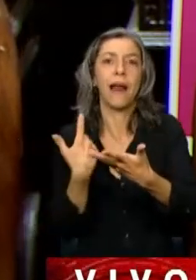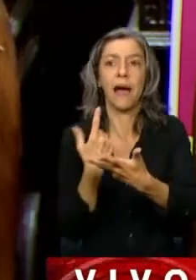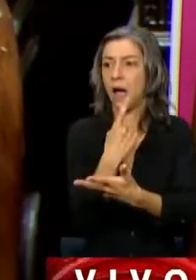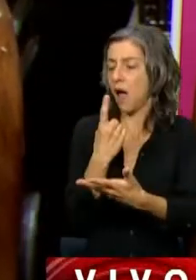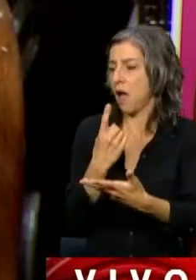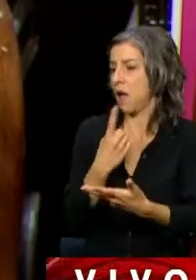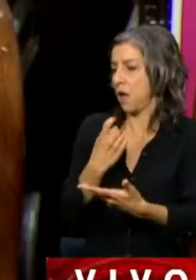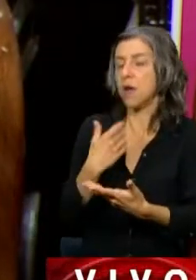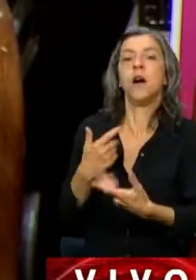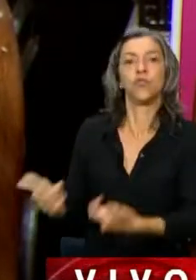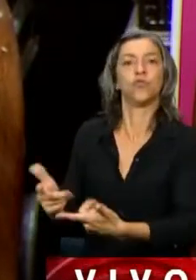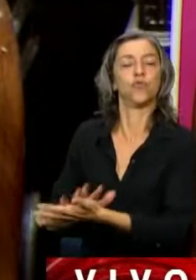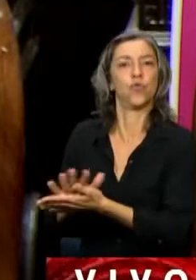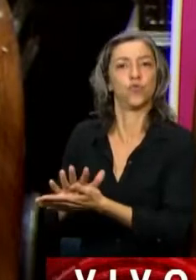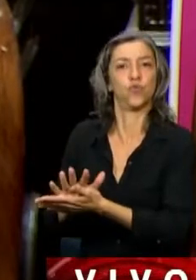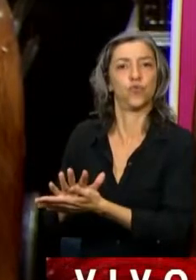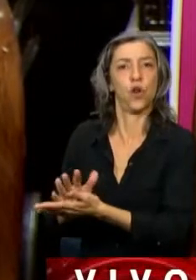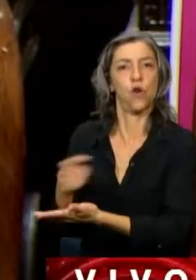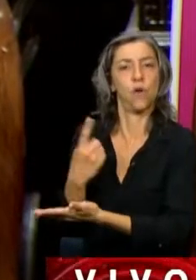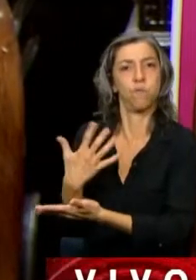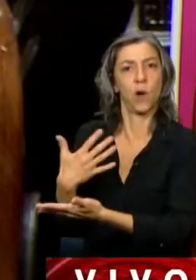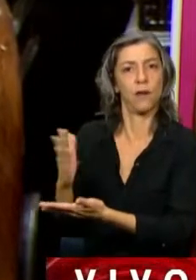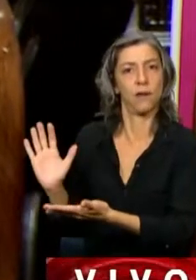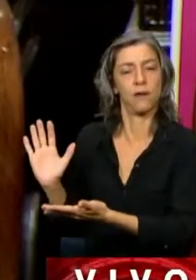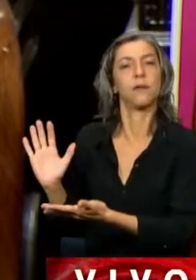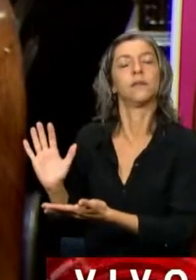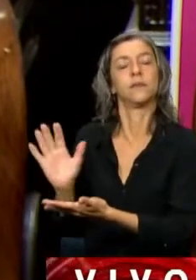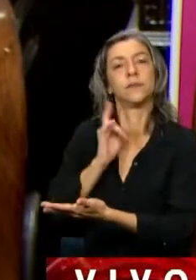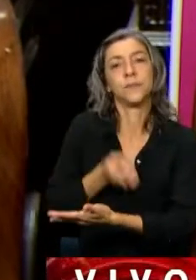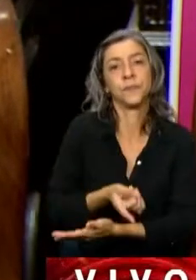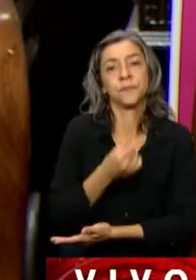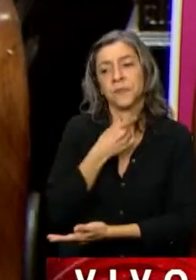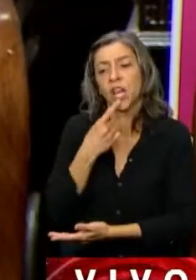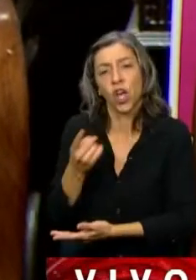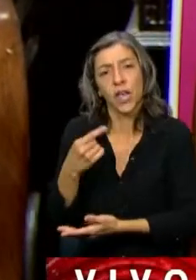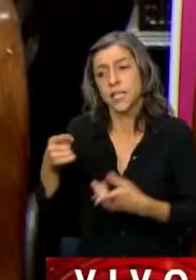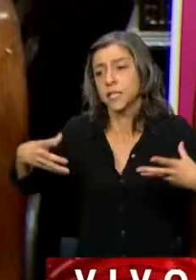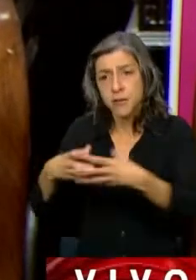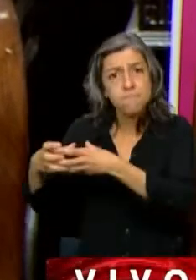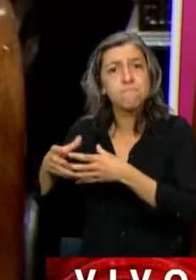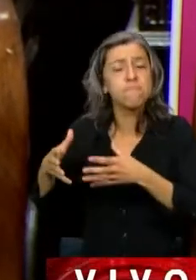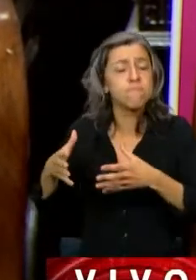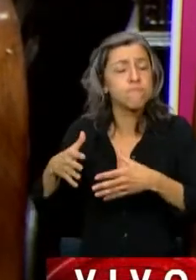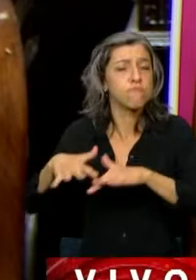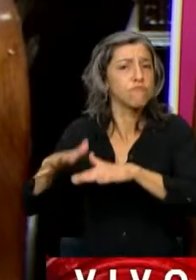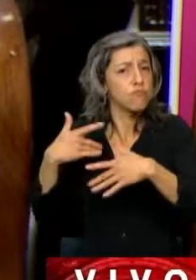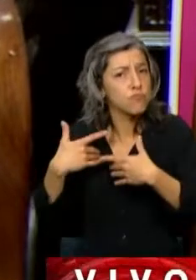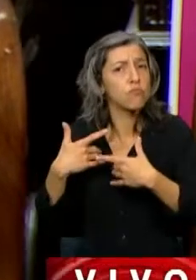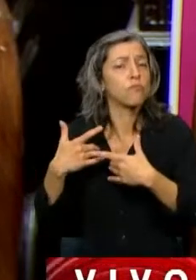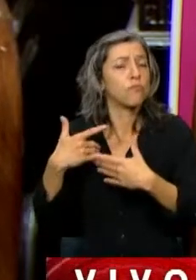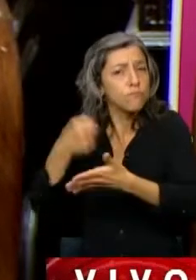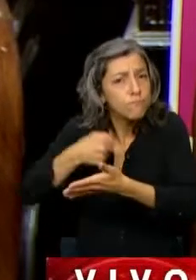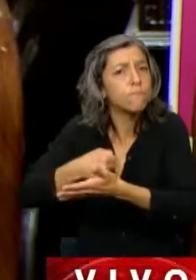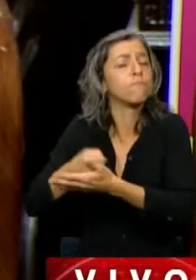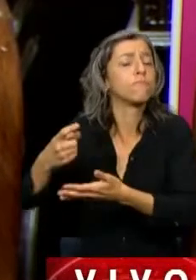una solución. Y quiero reivindicar también, además de la militancia, obviamente, algo que seguramente no vamos a estar todos de acuerdo